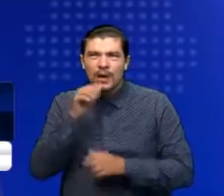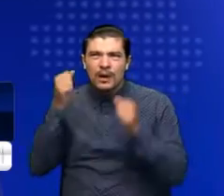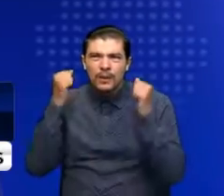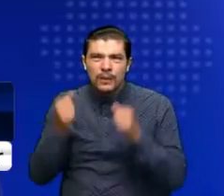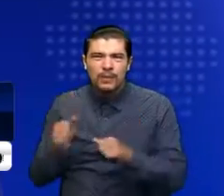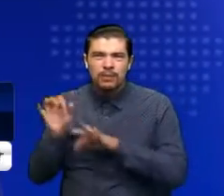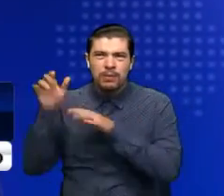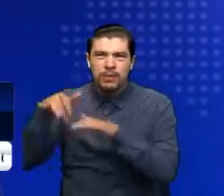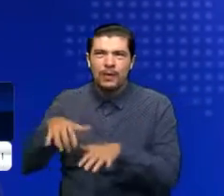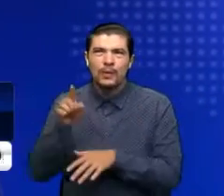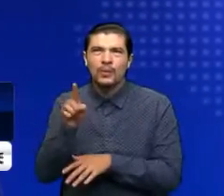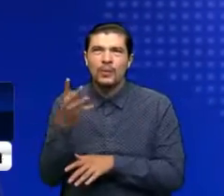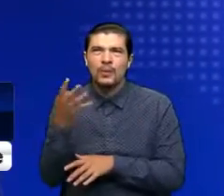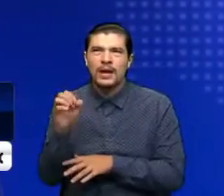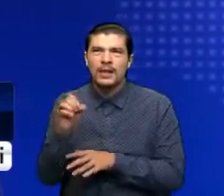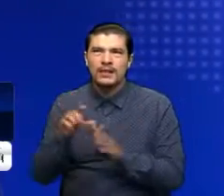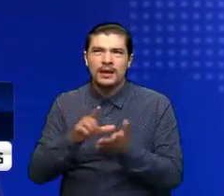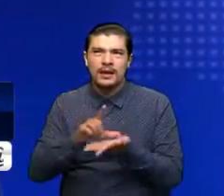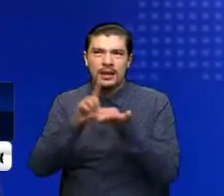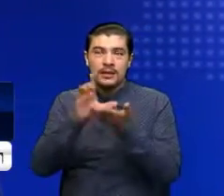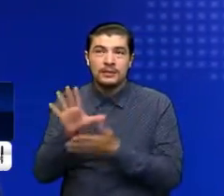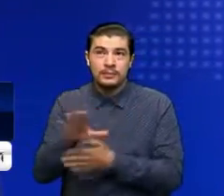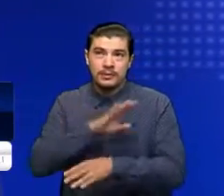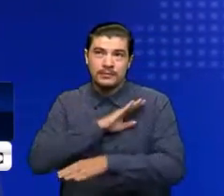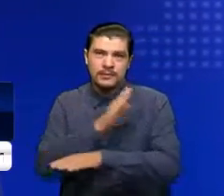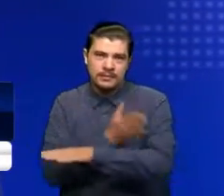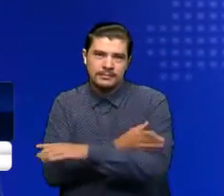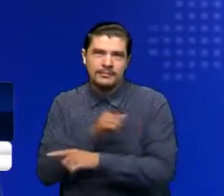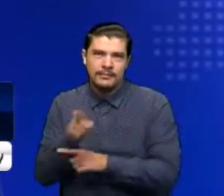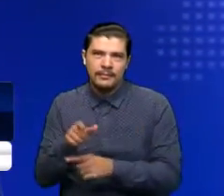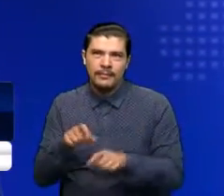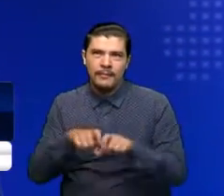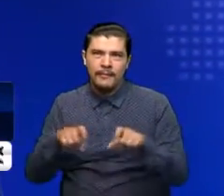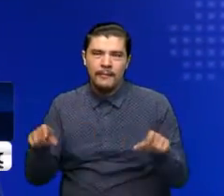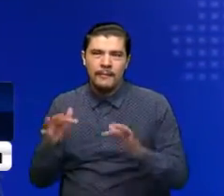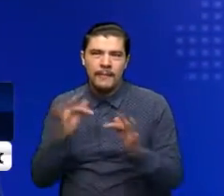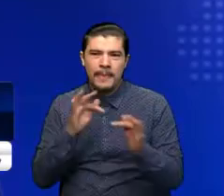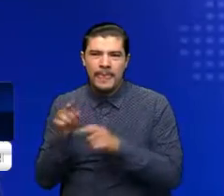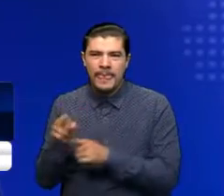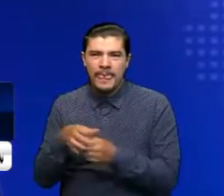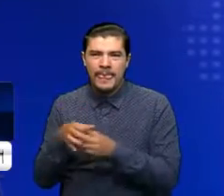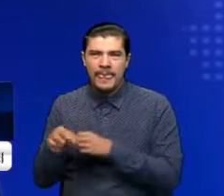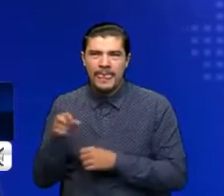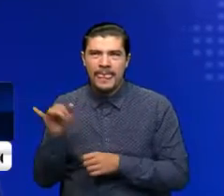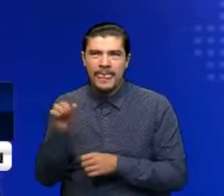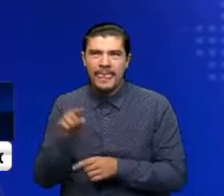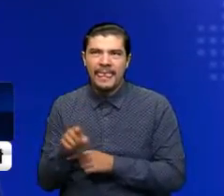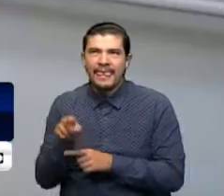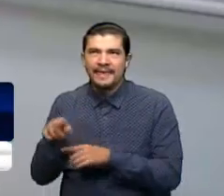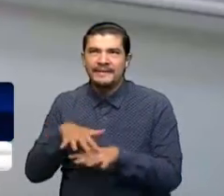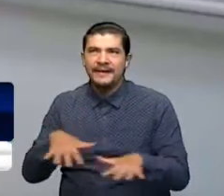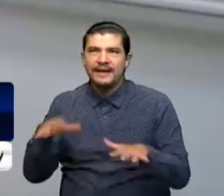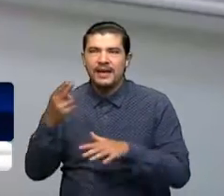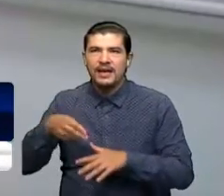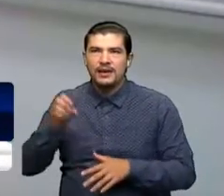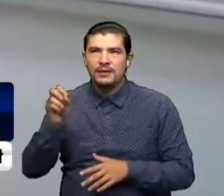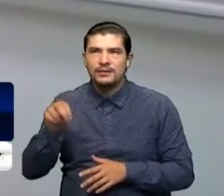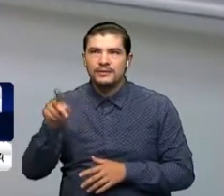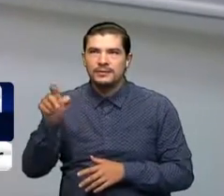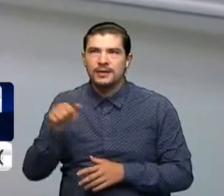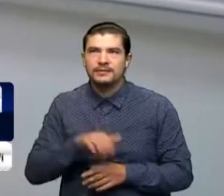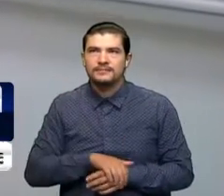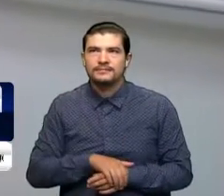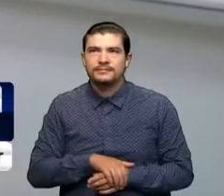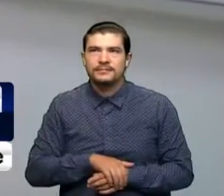140 litros por segundo capacidad del acueducto que surte al municipio de los patios en la quebrada la honda encontramos en la